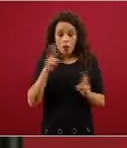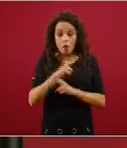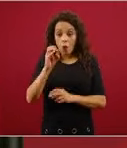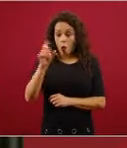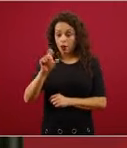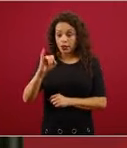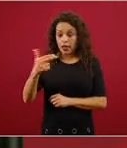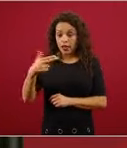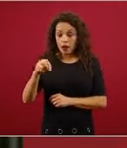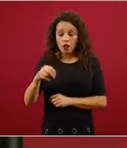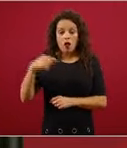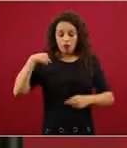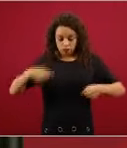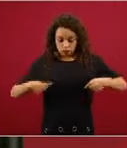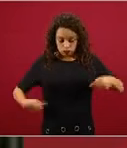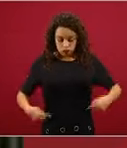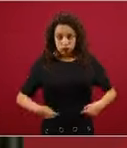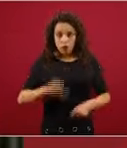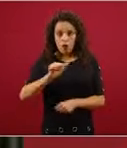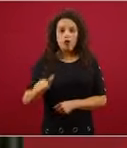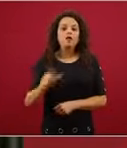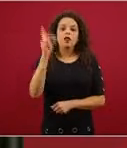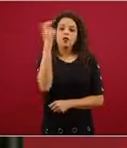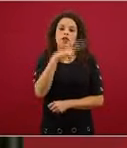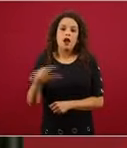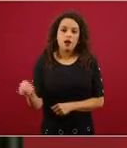los demás órganos.